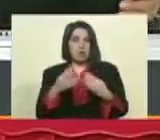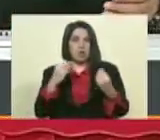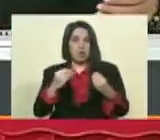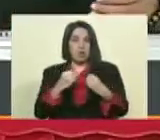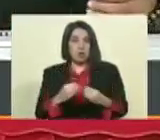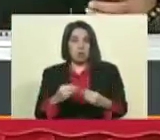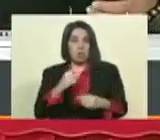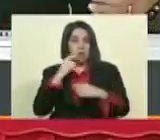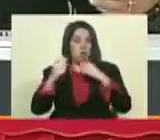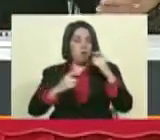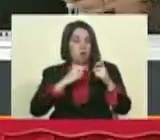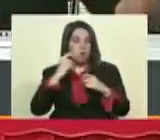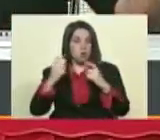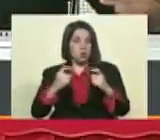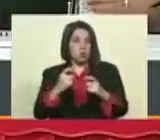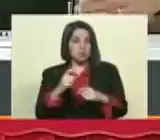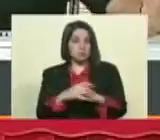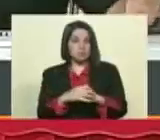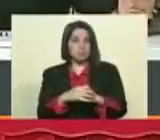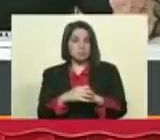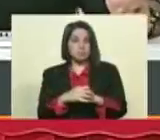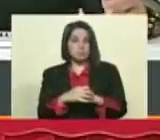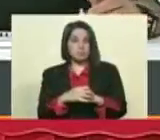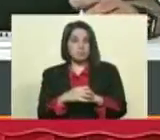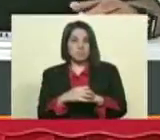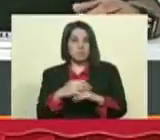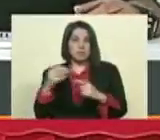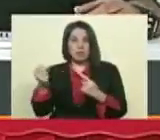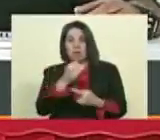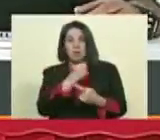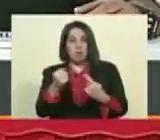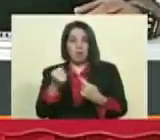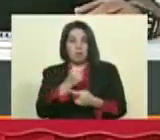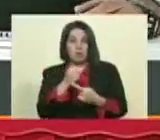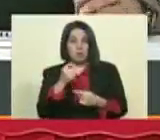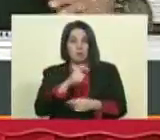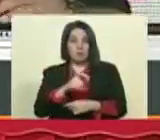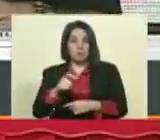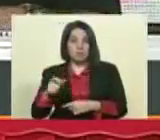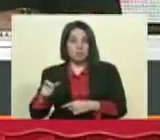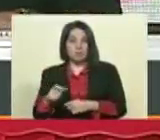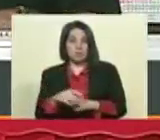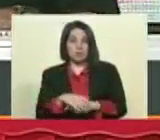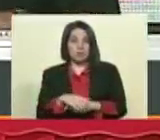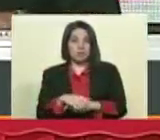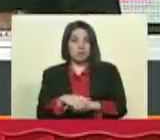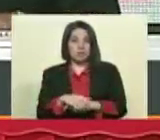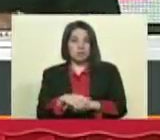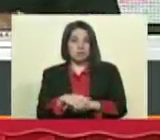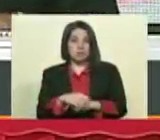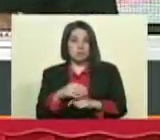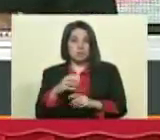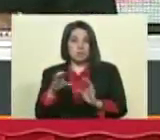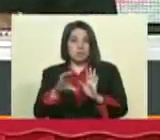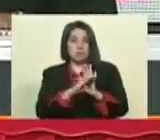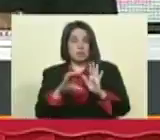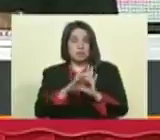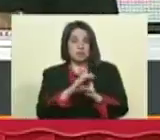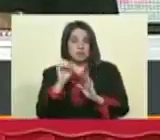para generar odio, discriminación, violencia contra otra persona. La Asamblea Nacional Constituyente,